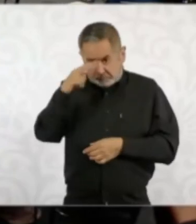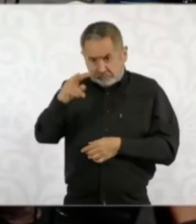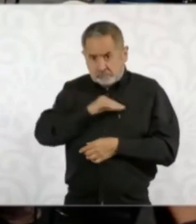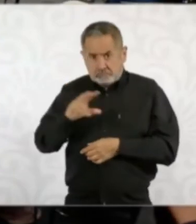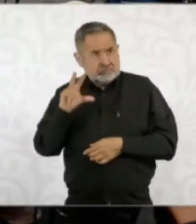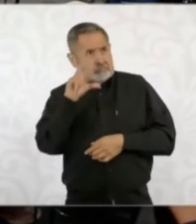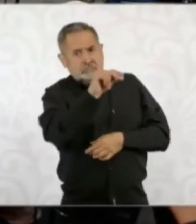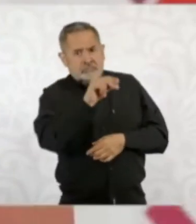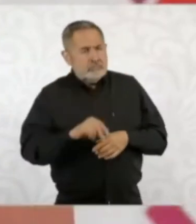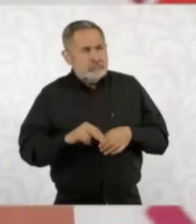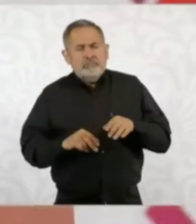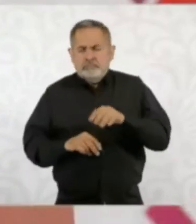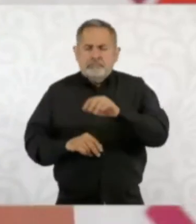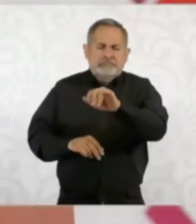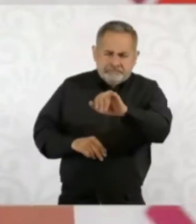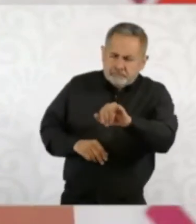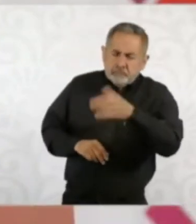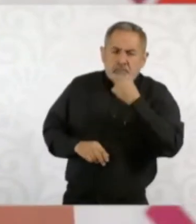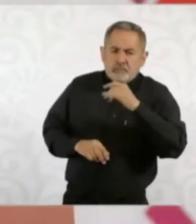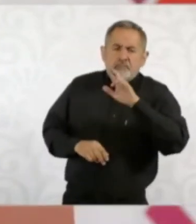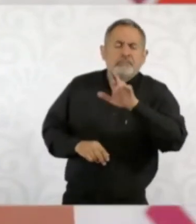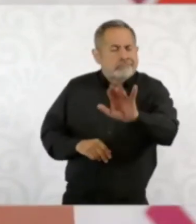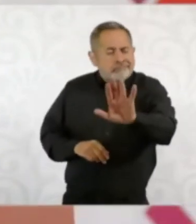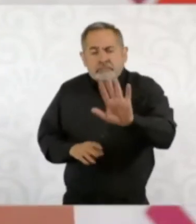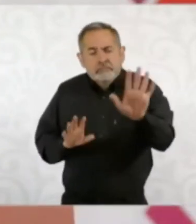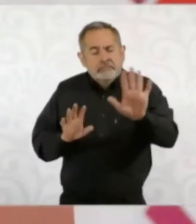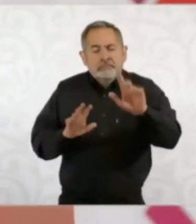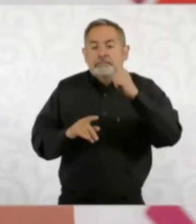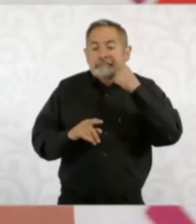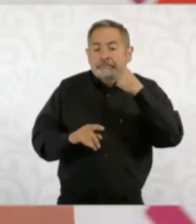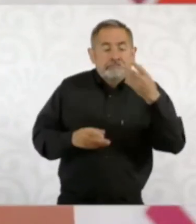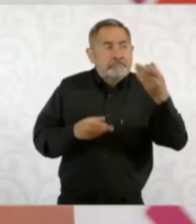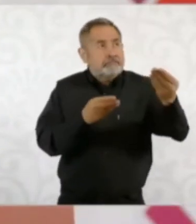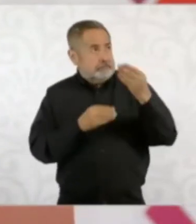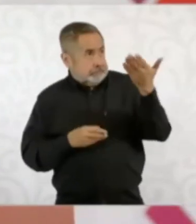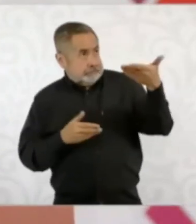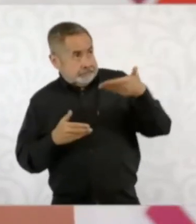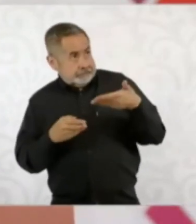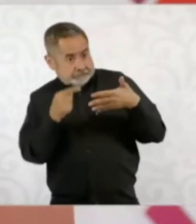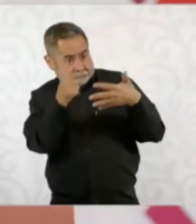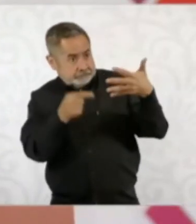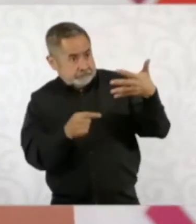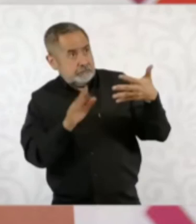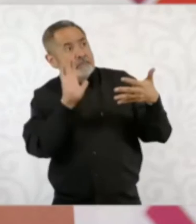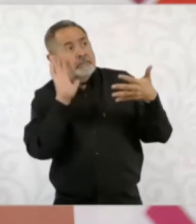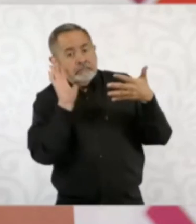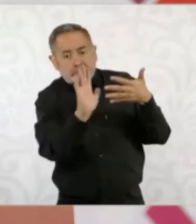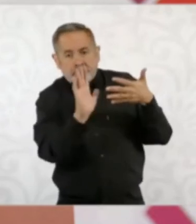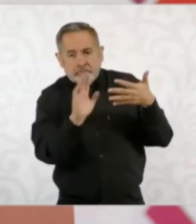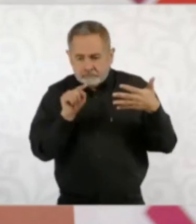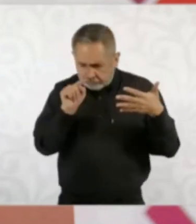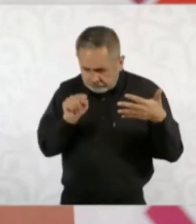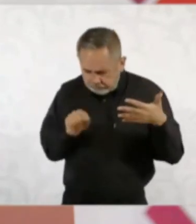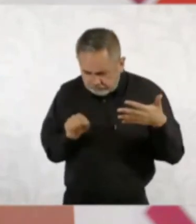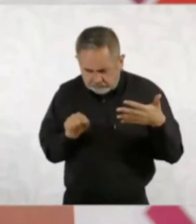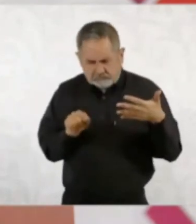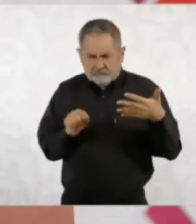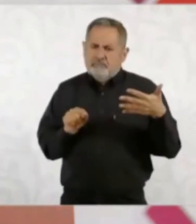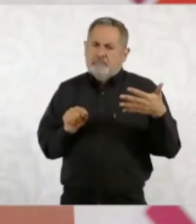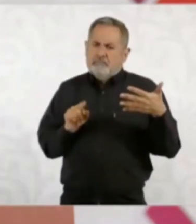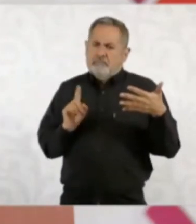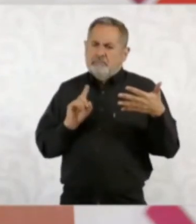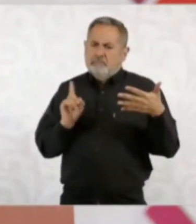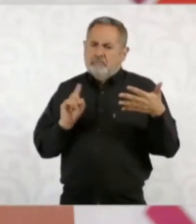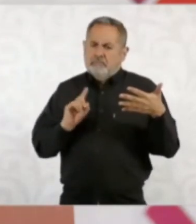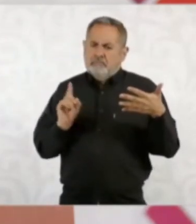negarse, se han revisado cualquier cantidad de procesos de extradición donde no se han dado, donde México se da cuenta que no es procedente la